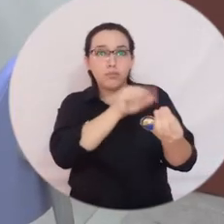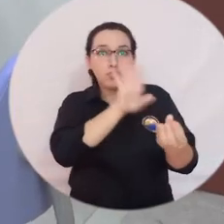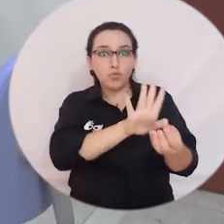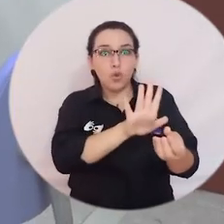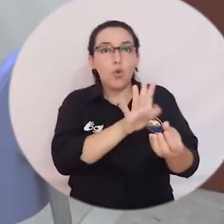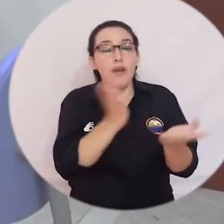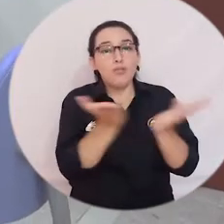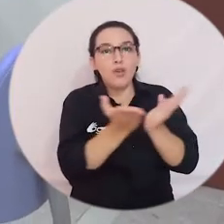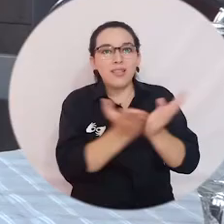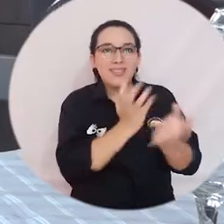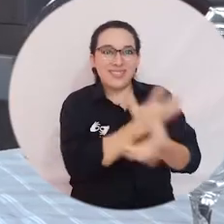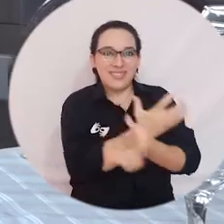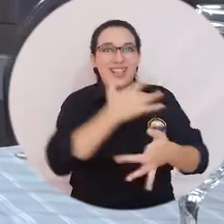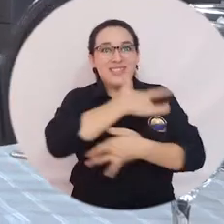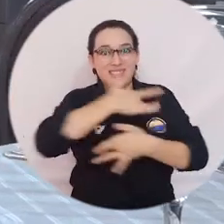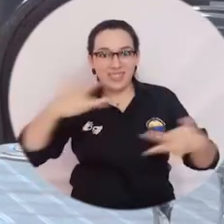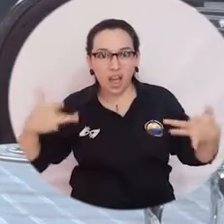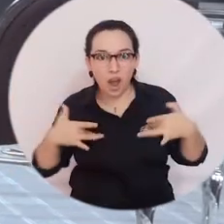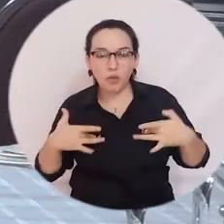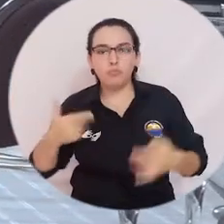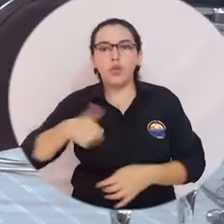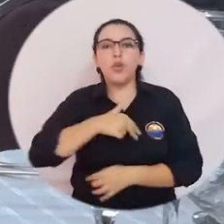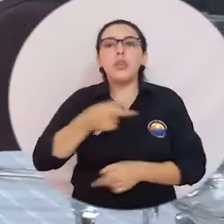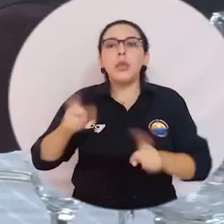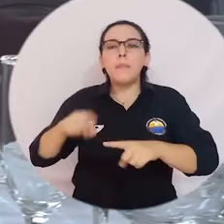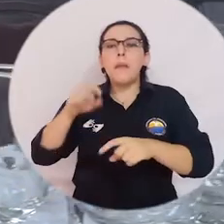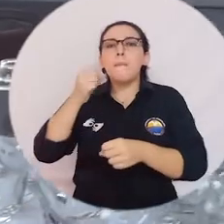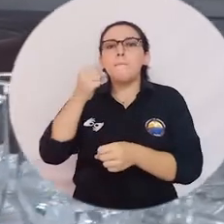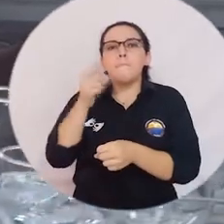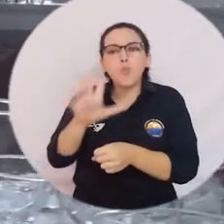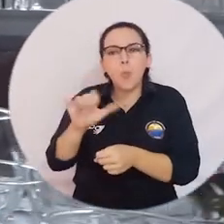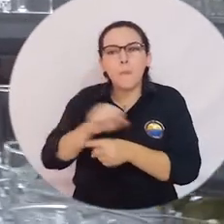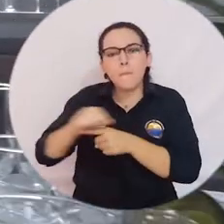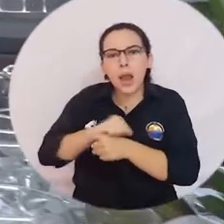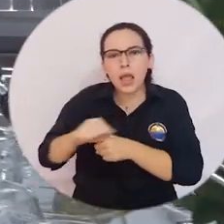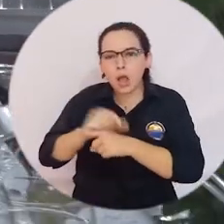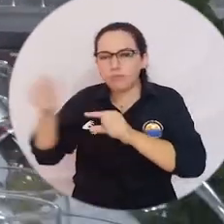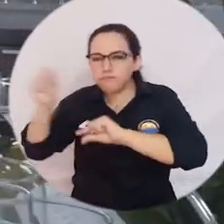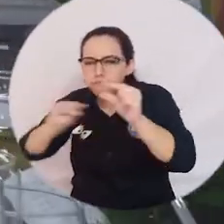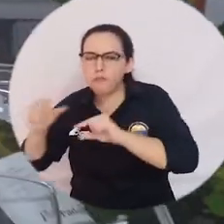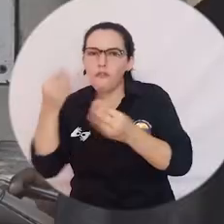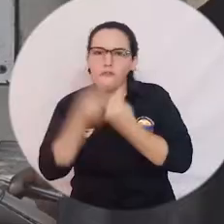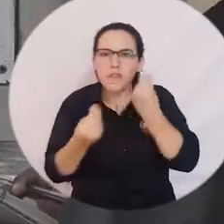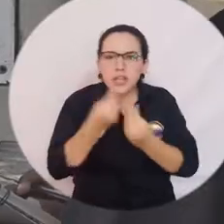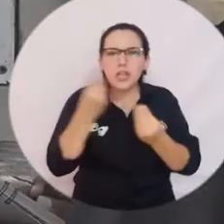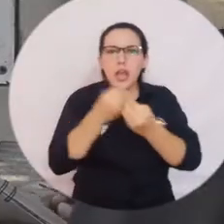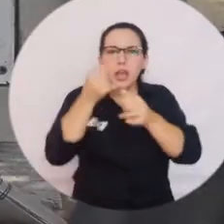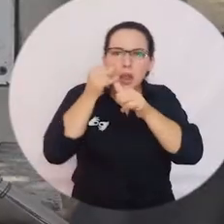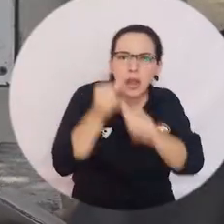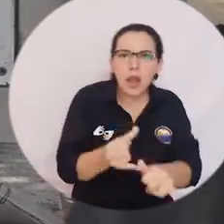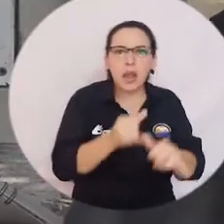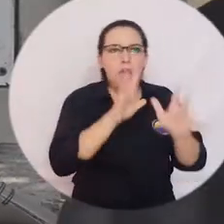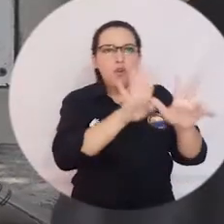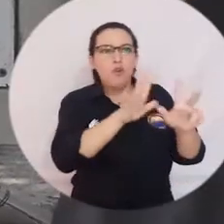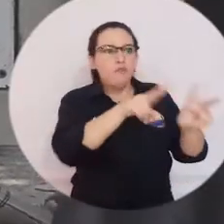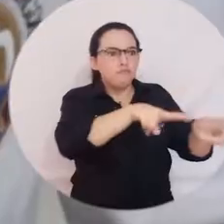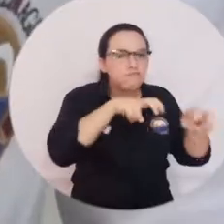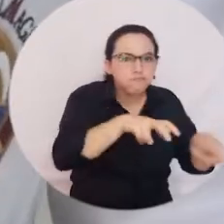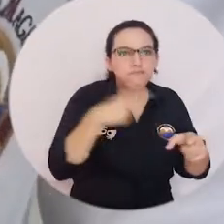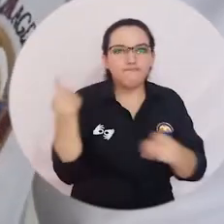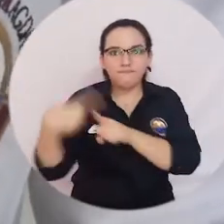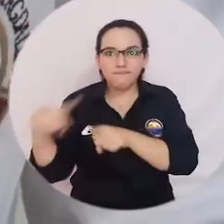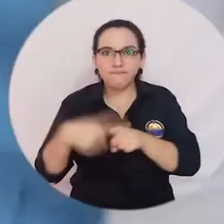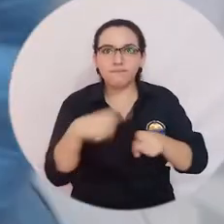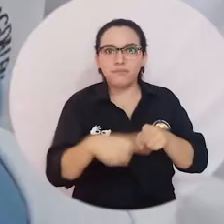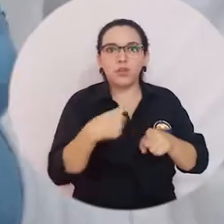de los estudiantes de ciencias de la salud. Iniciaremos pronto también las prácticas en los laboratorios de gastronomía, pero también en física, en ingeniería, en la granja, en la planta